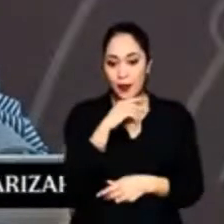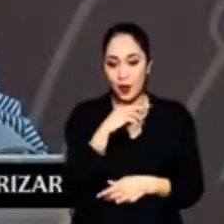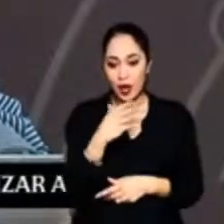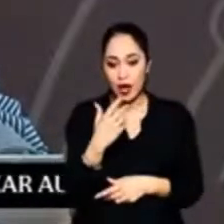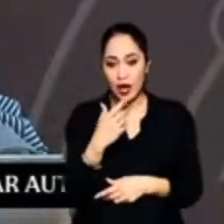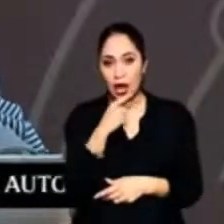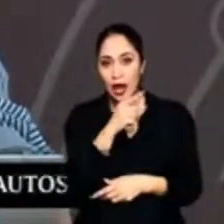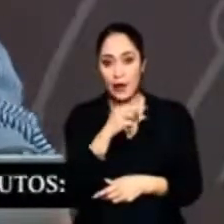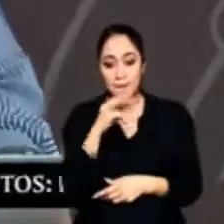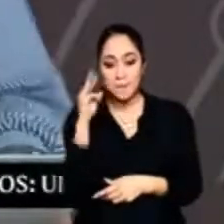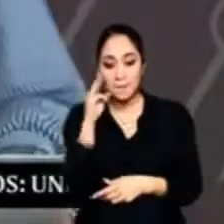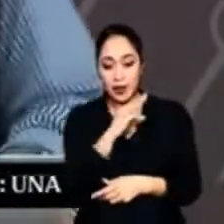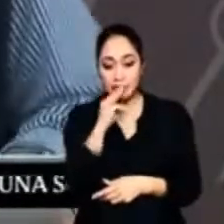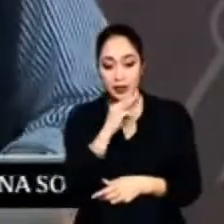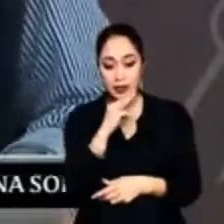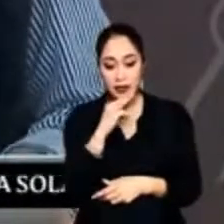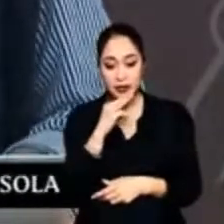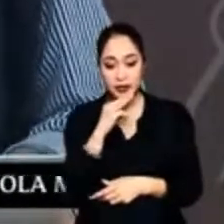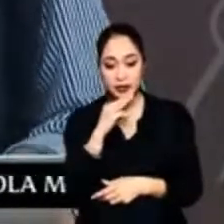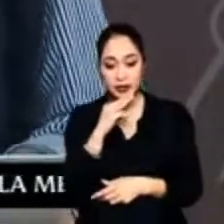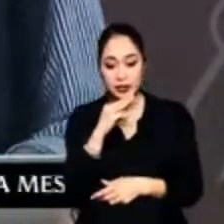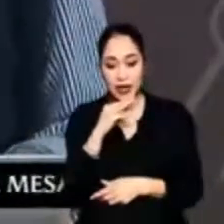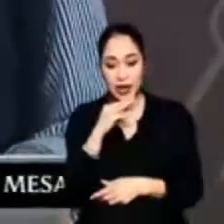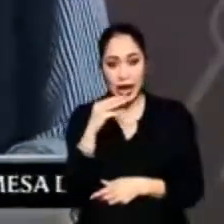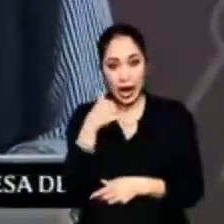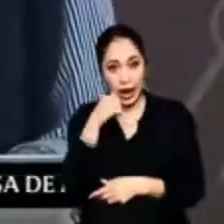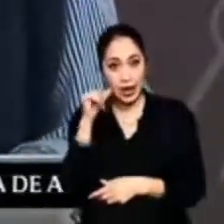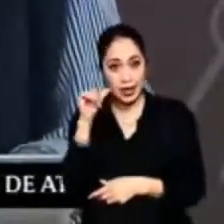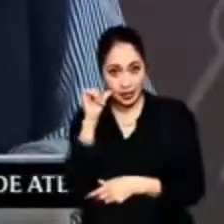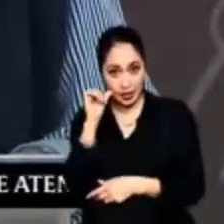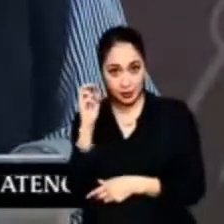Mazatlán, hoy, el día de ayer, hubo cero contagios.